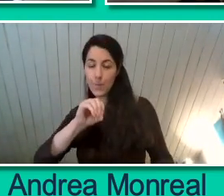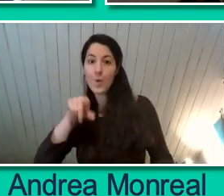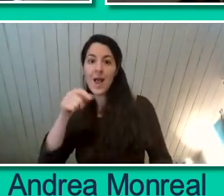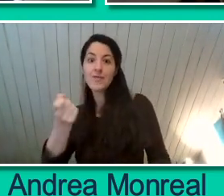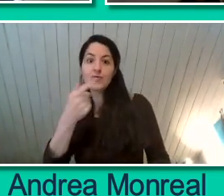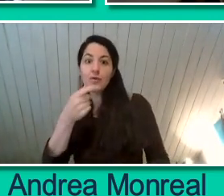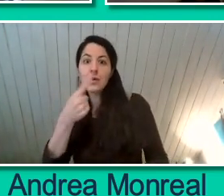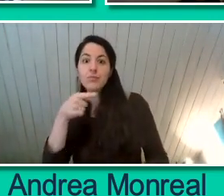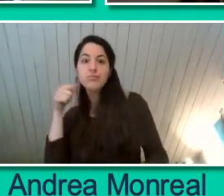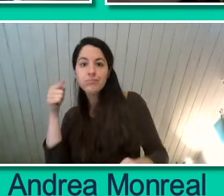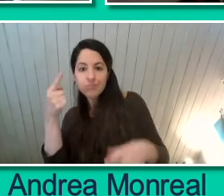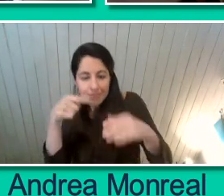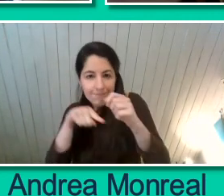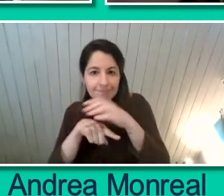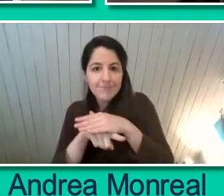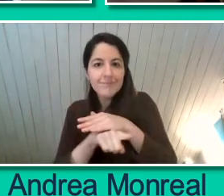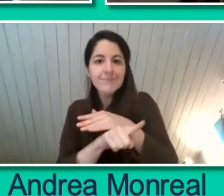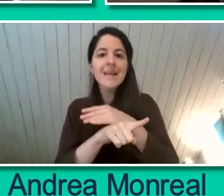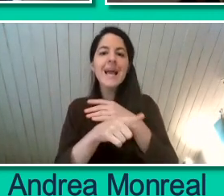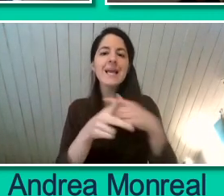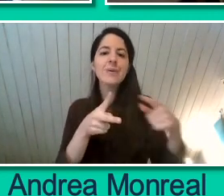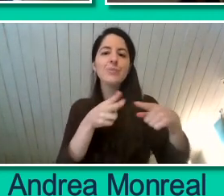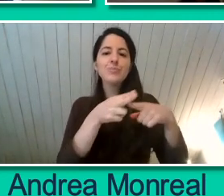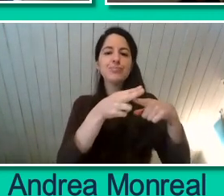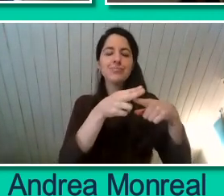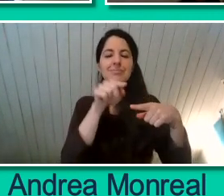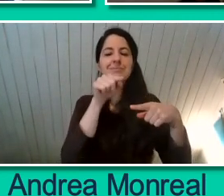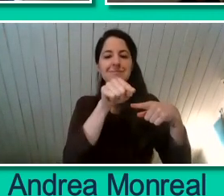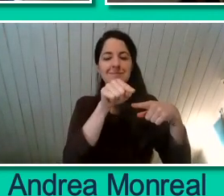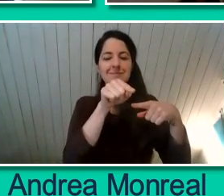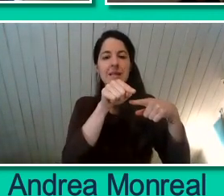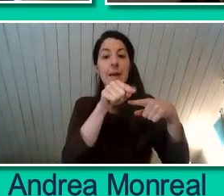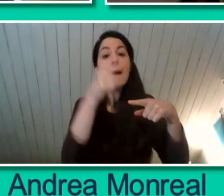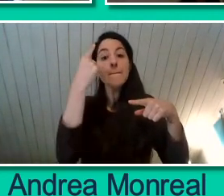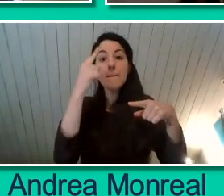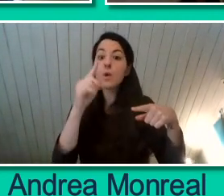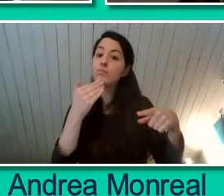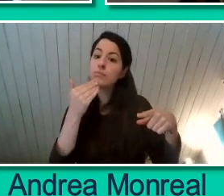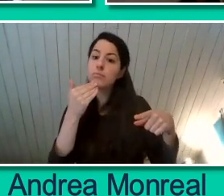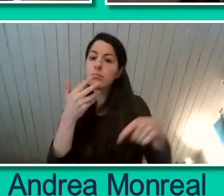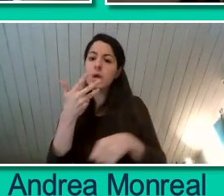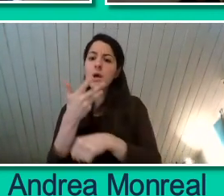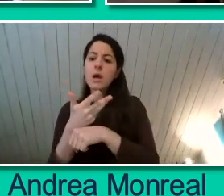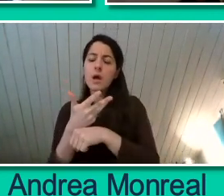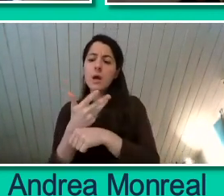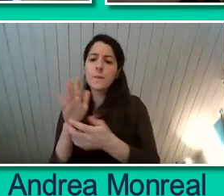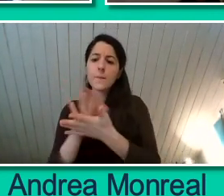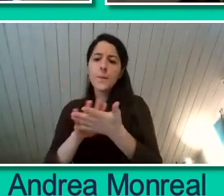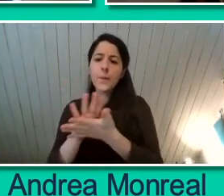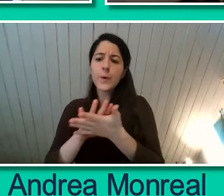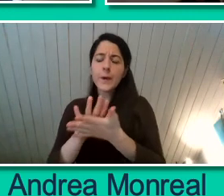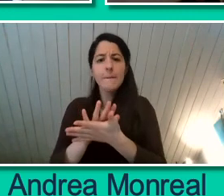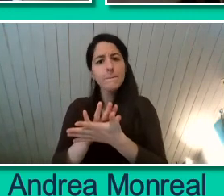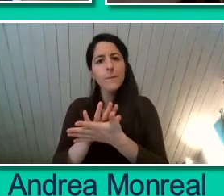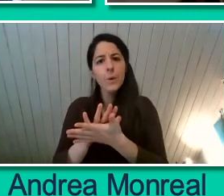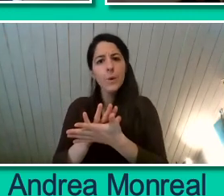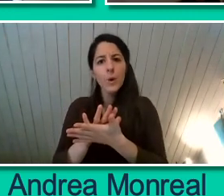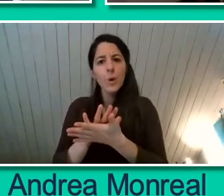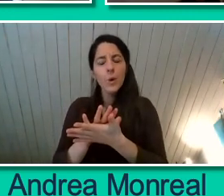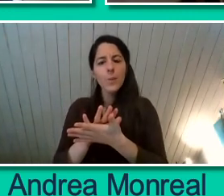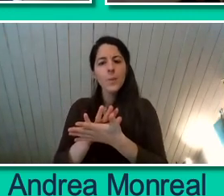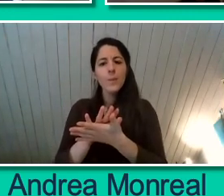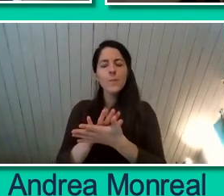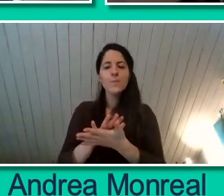eje en el sistema nervioso central, pero también hay inhibidores propiamente también